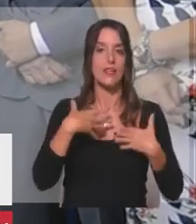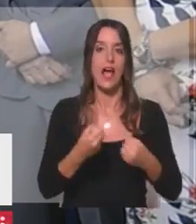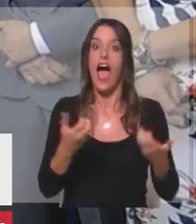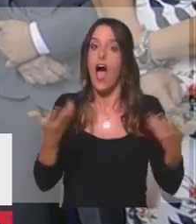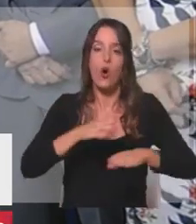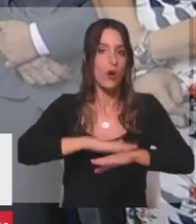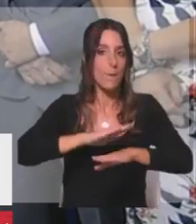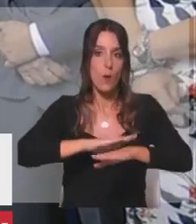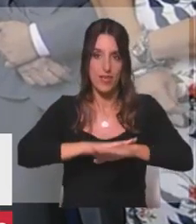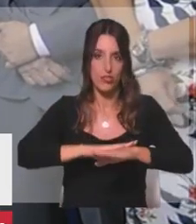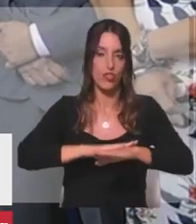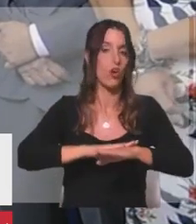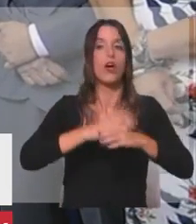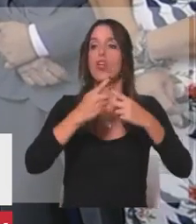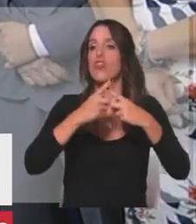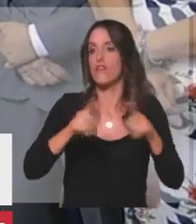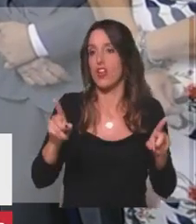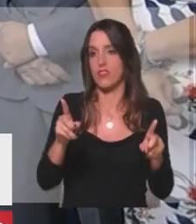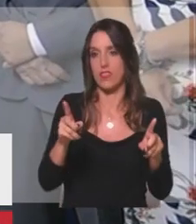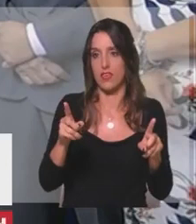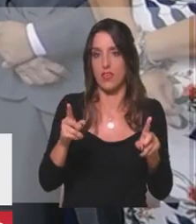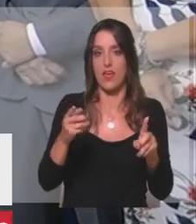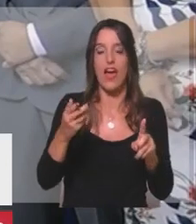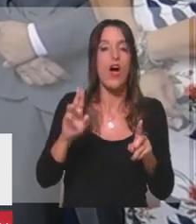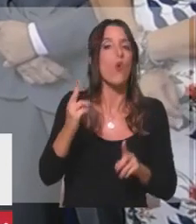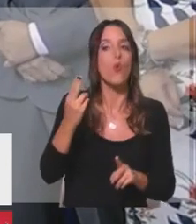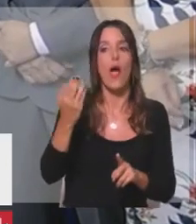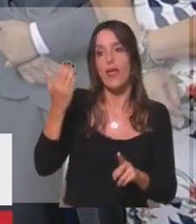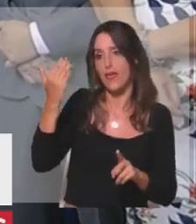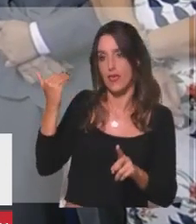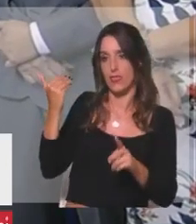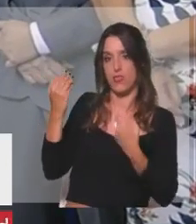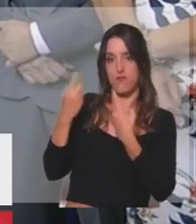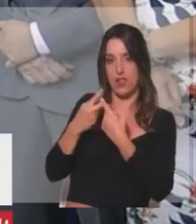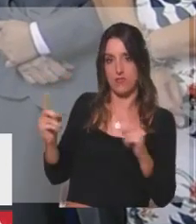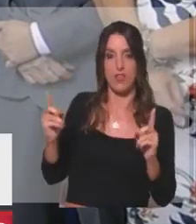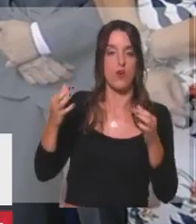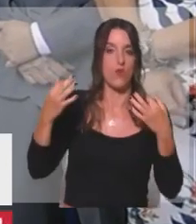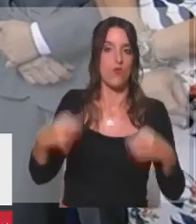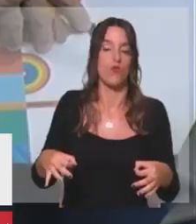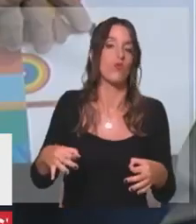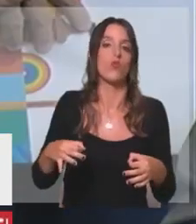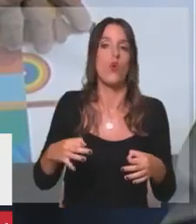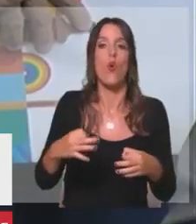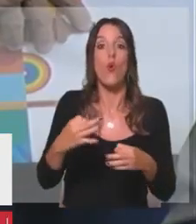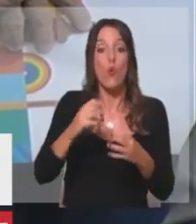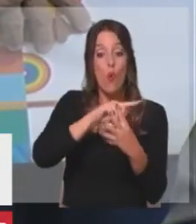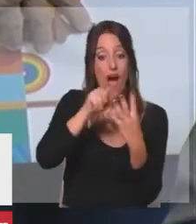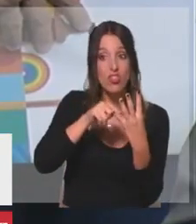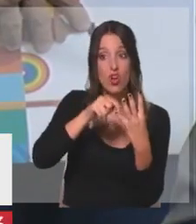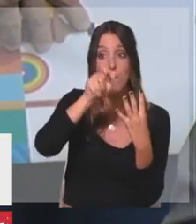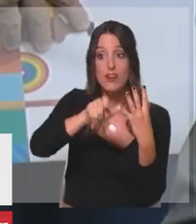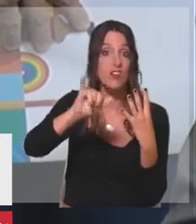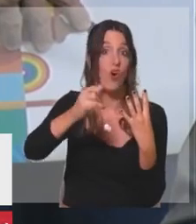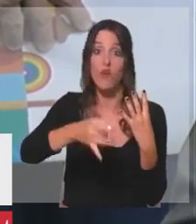fase distinta de la que venía atravesando el país a partir de los 4 casos